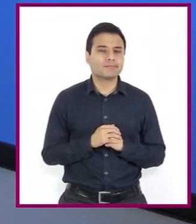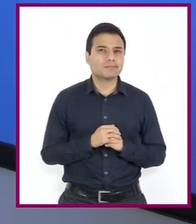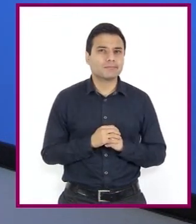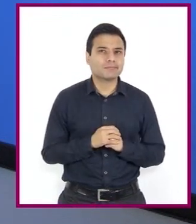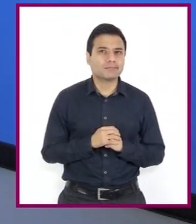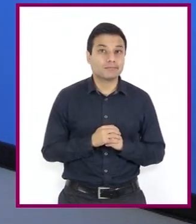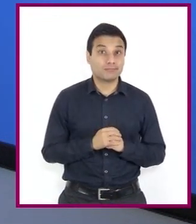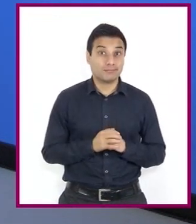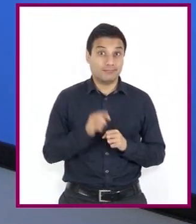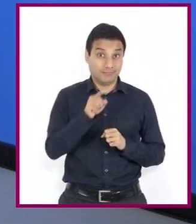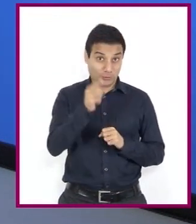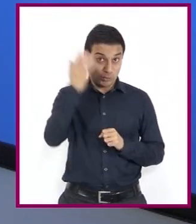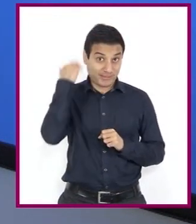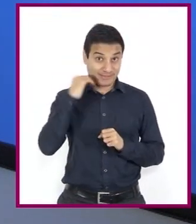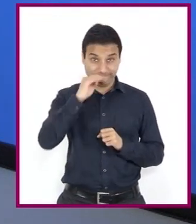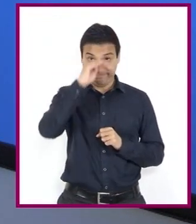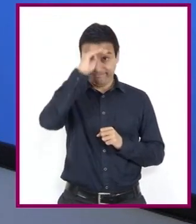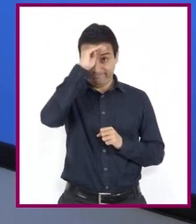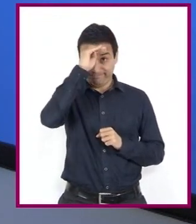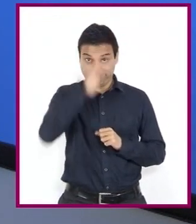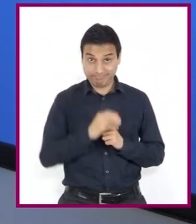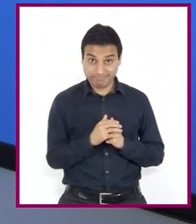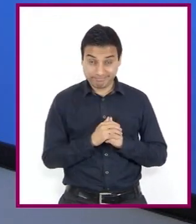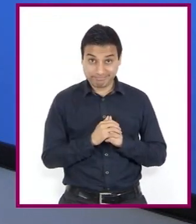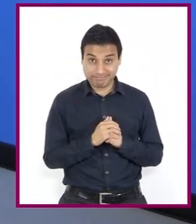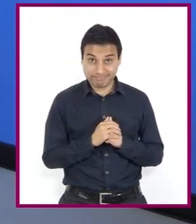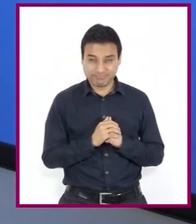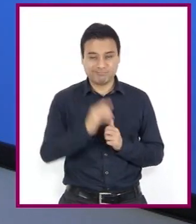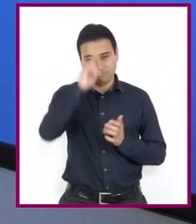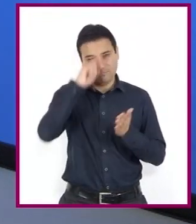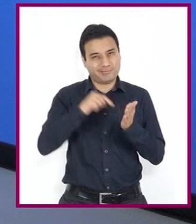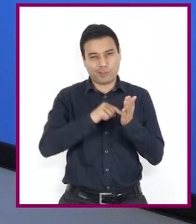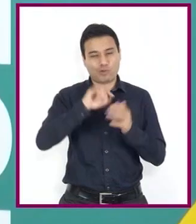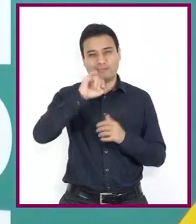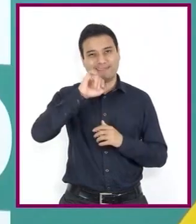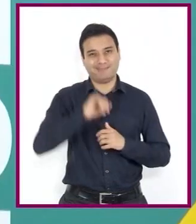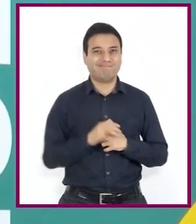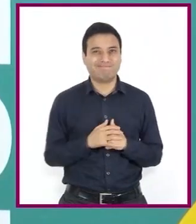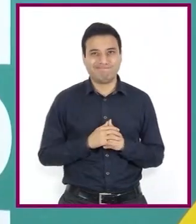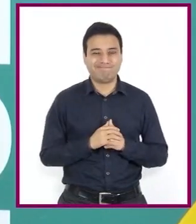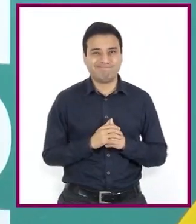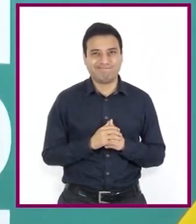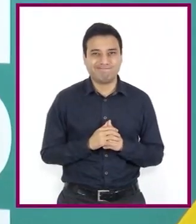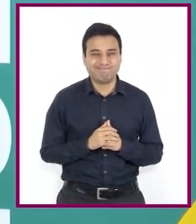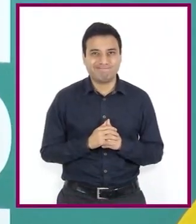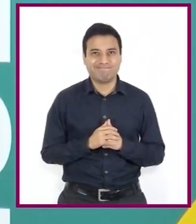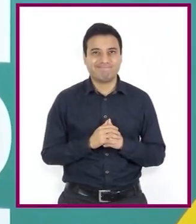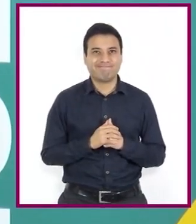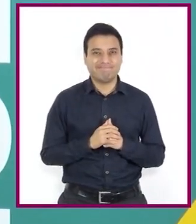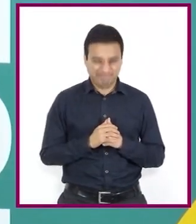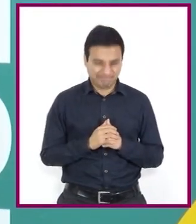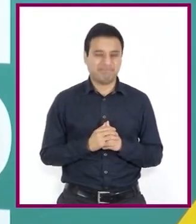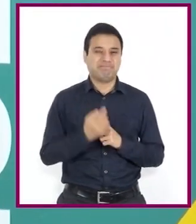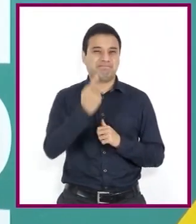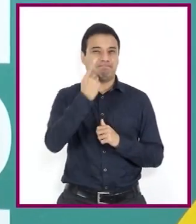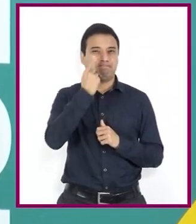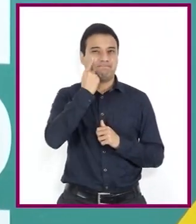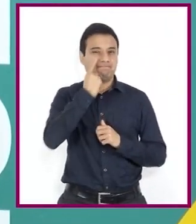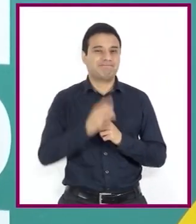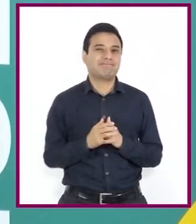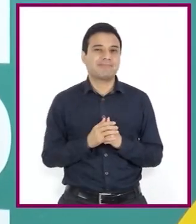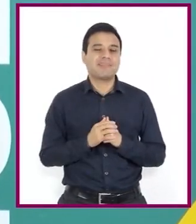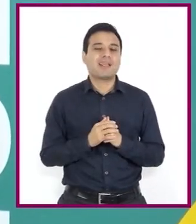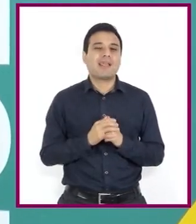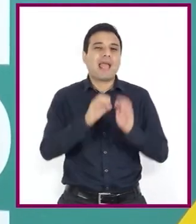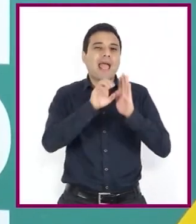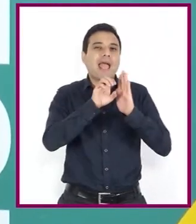planteado esos u otros cuestionamientos? Estoy segura de que sí. ¿Qué les parecería si les